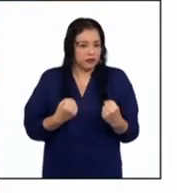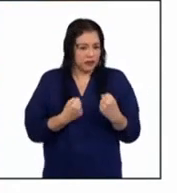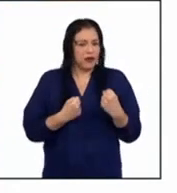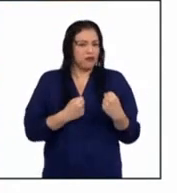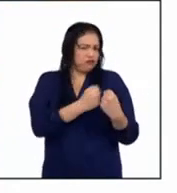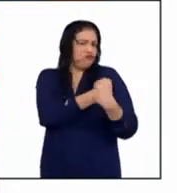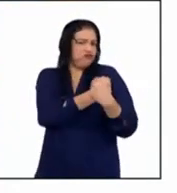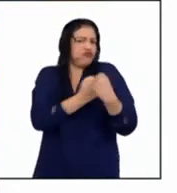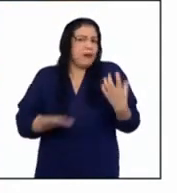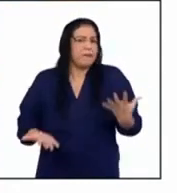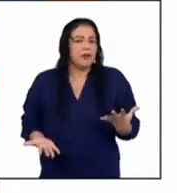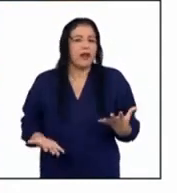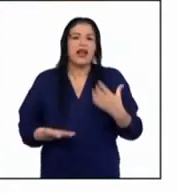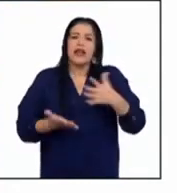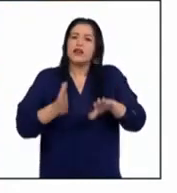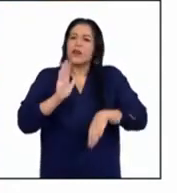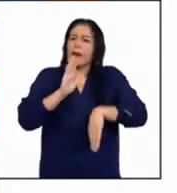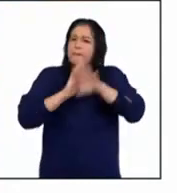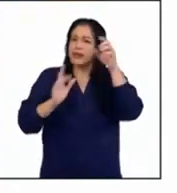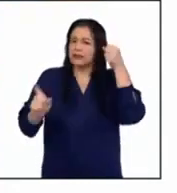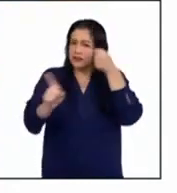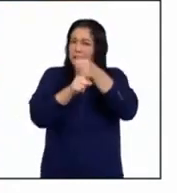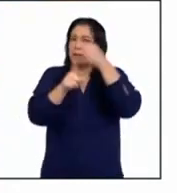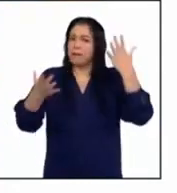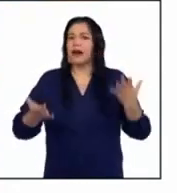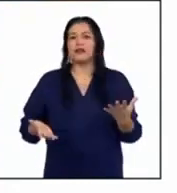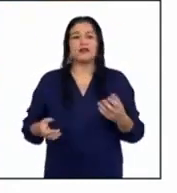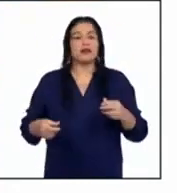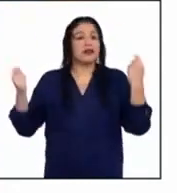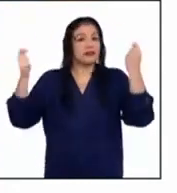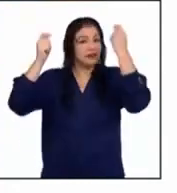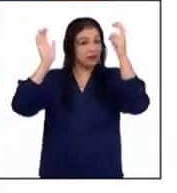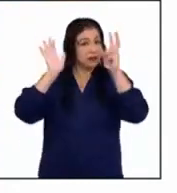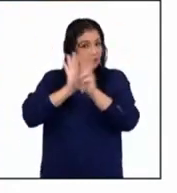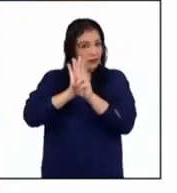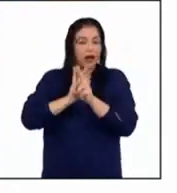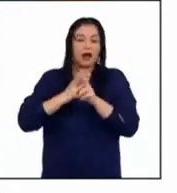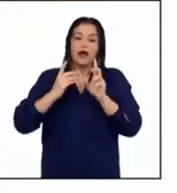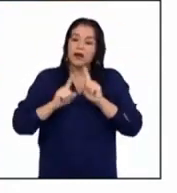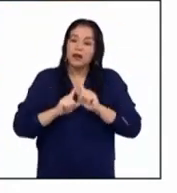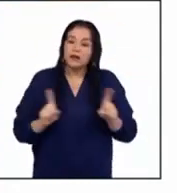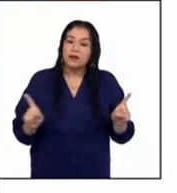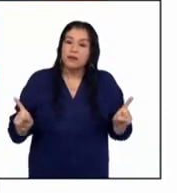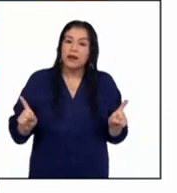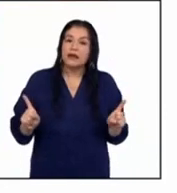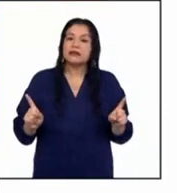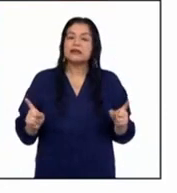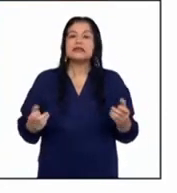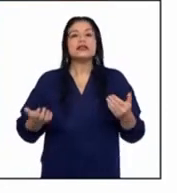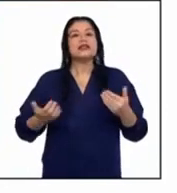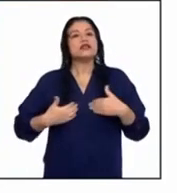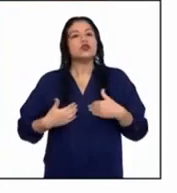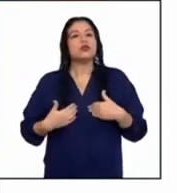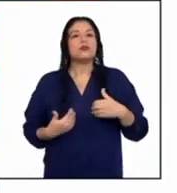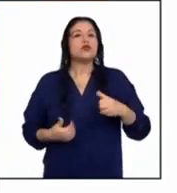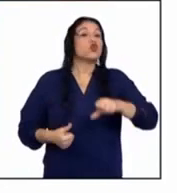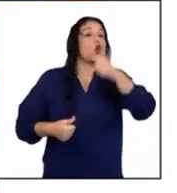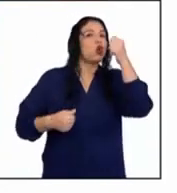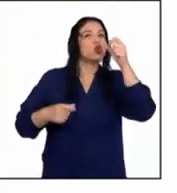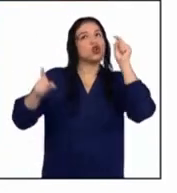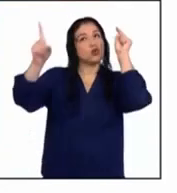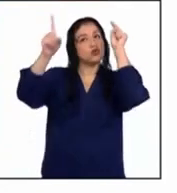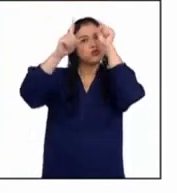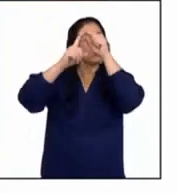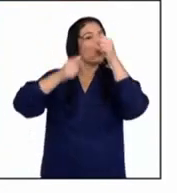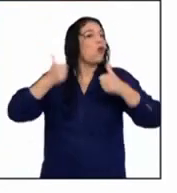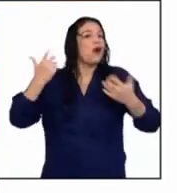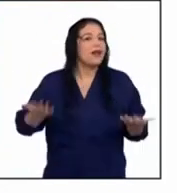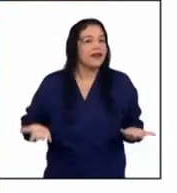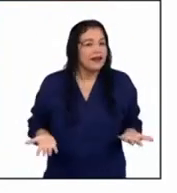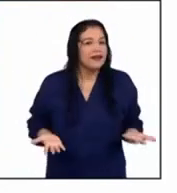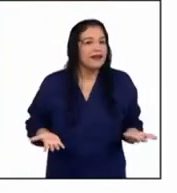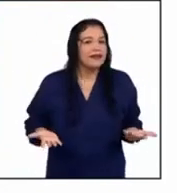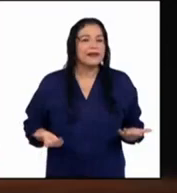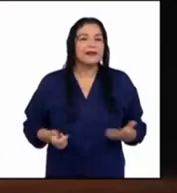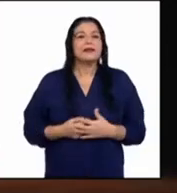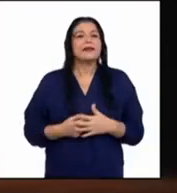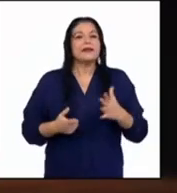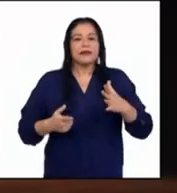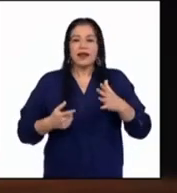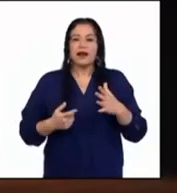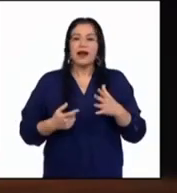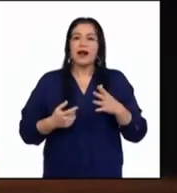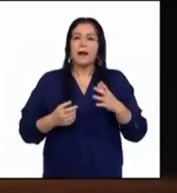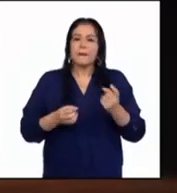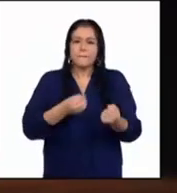más impacto que los eventos de voluntariado. Sin embargo, tuvimos un nuevo desafío. El desafío era que el nivel